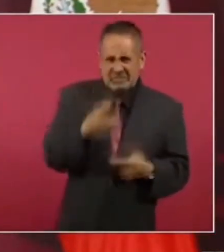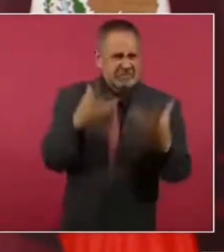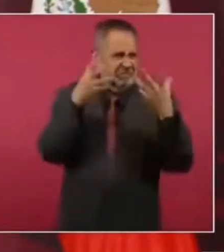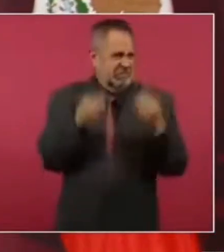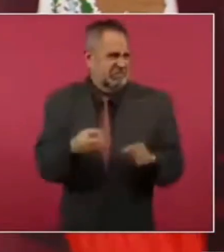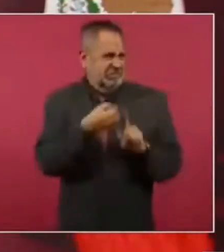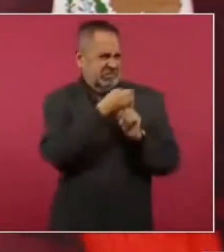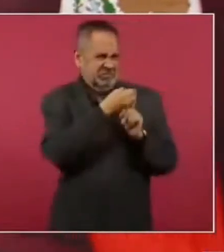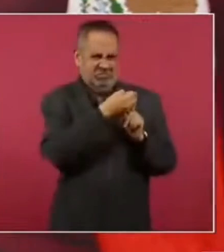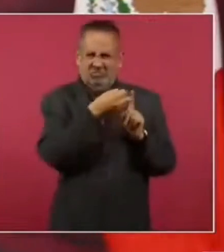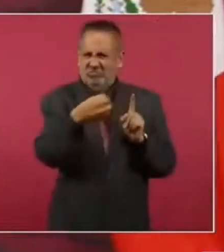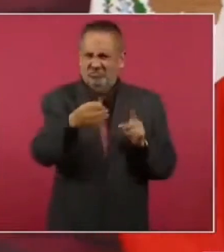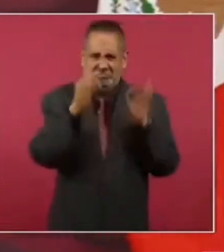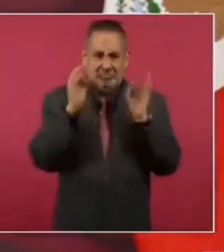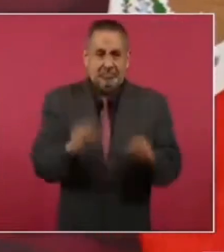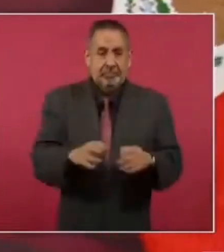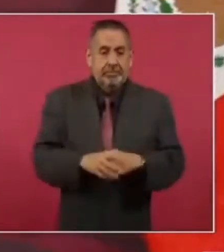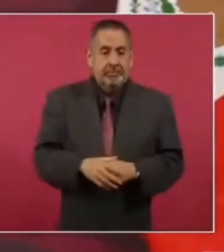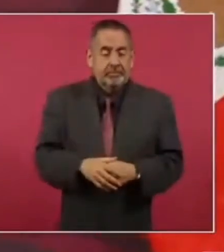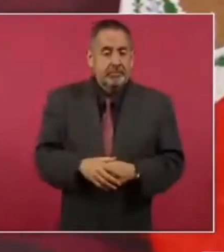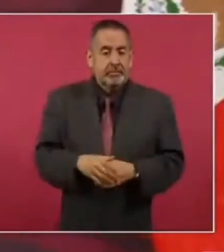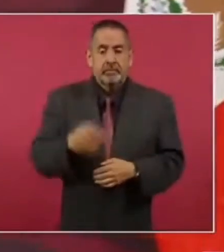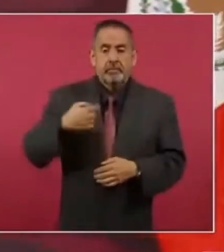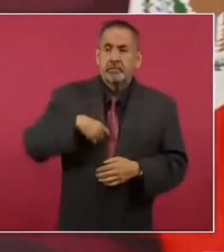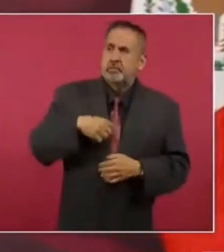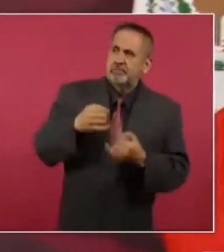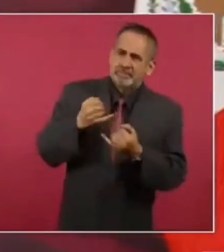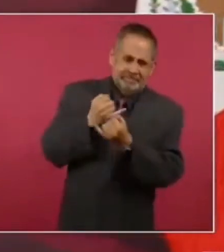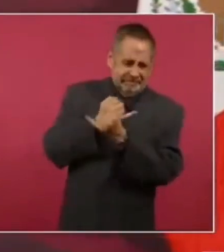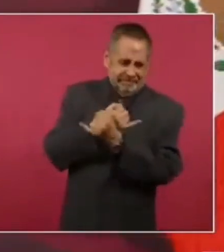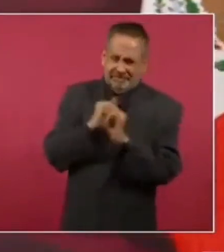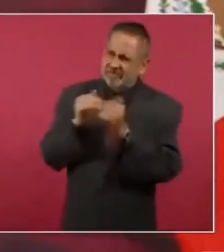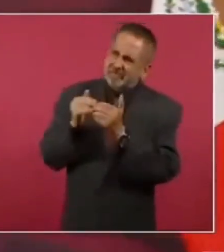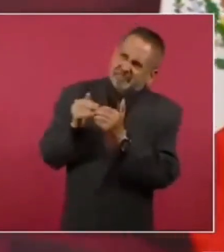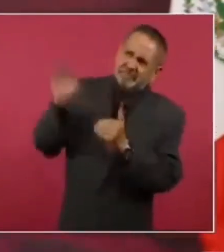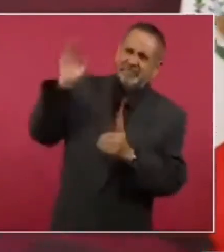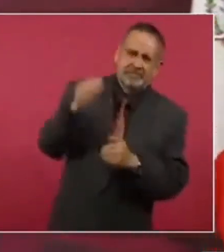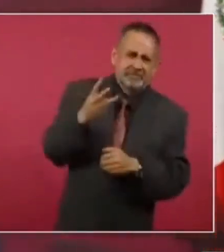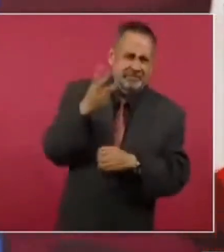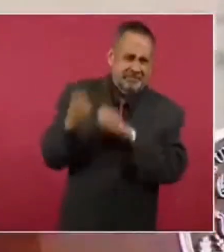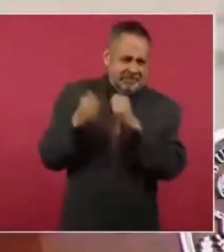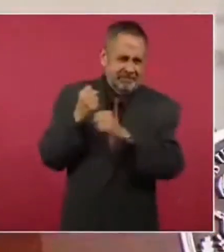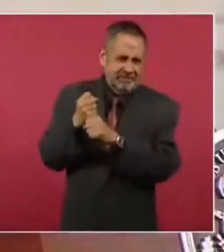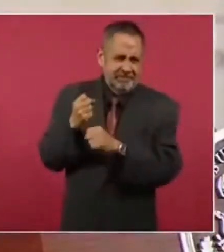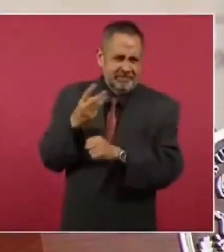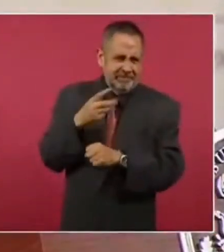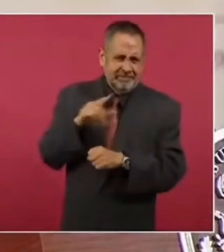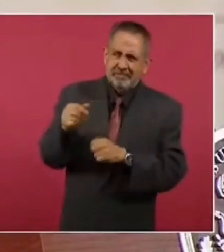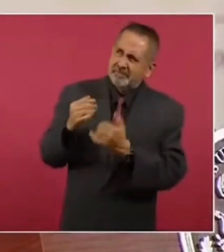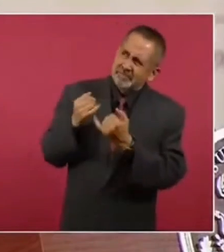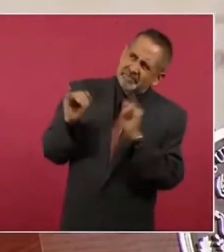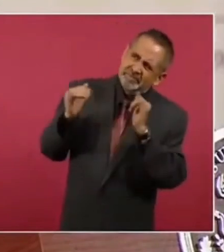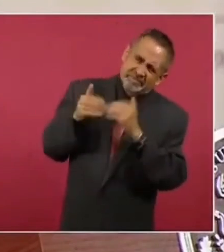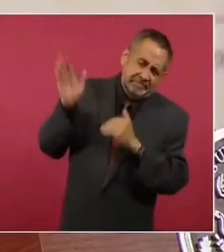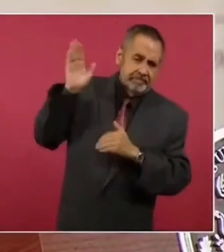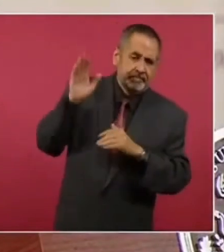que cuando obtuvimos nuestra independencia, 3 siglos después.